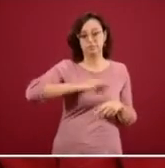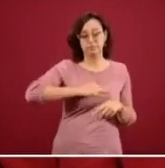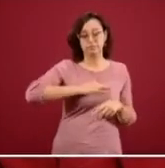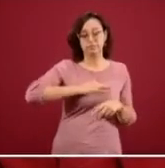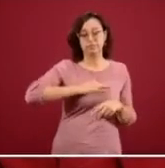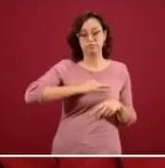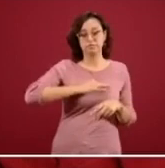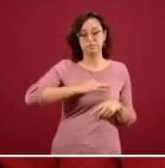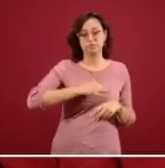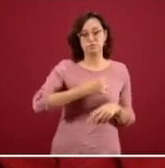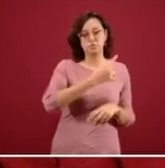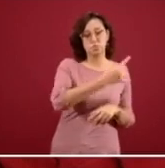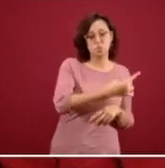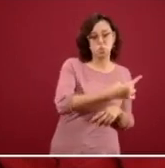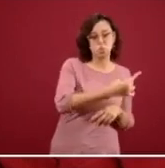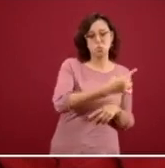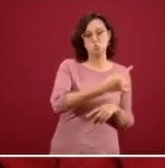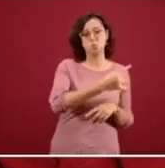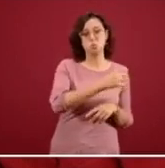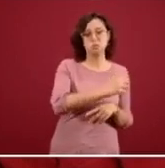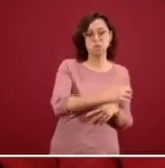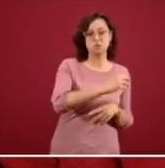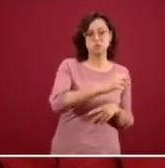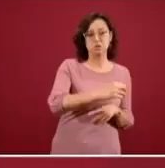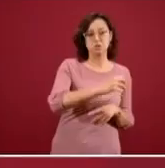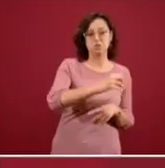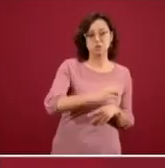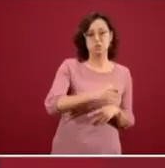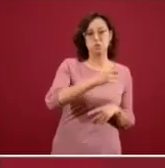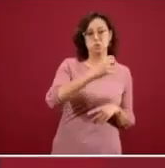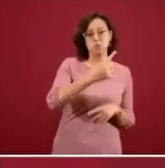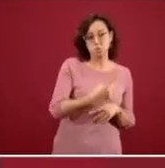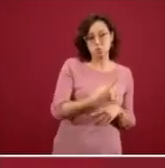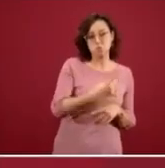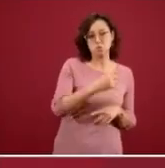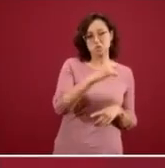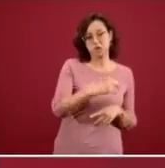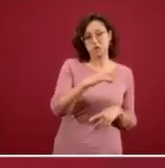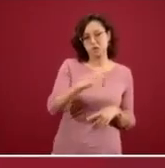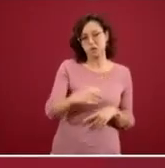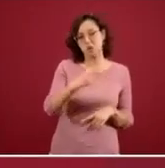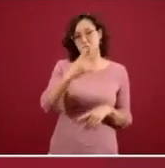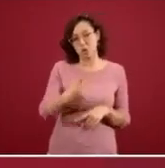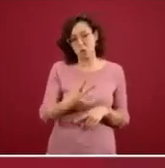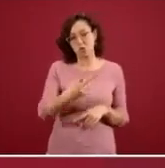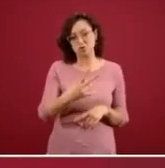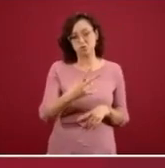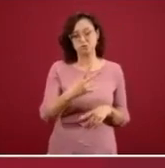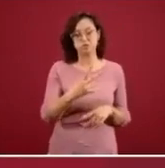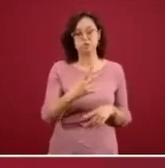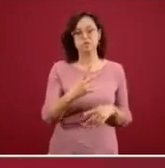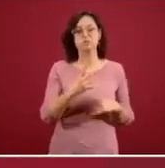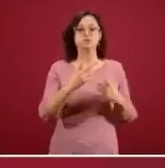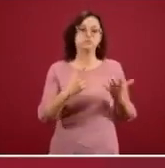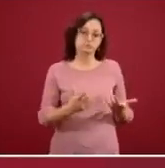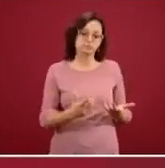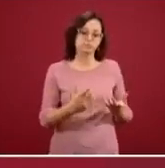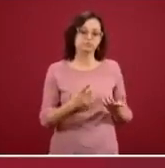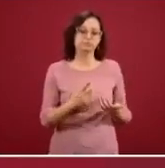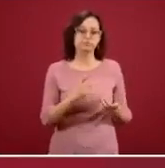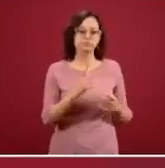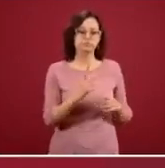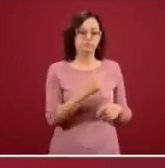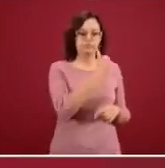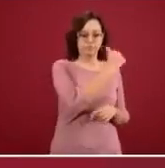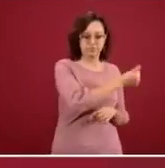documentó, de 1, 0, 0, 1, 2, etcétera. Y estos casos, cada uno de ellos está asociado con un